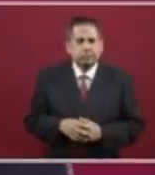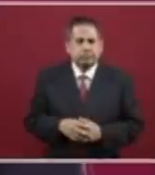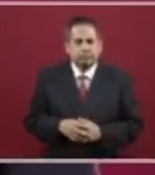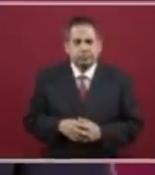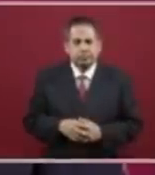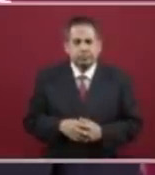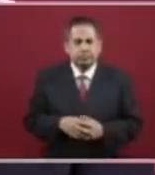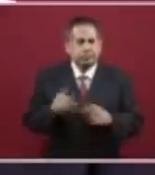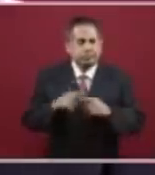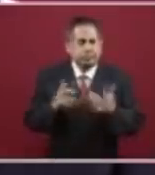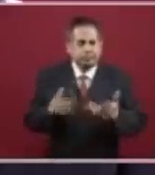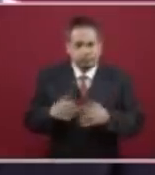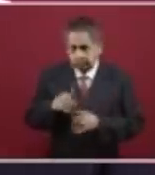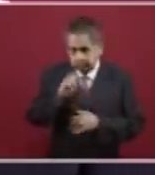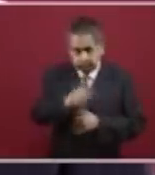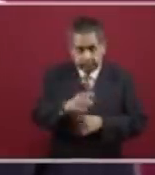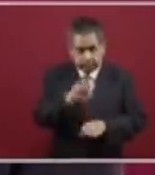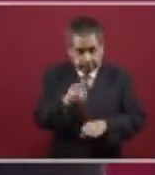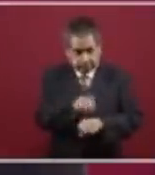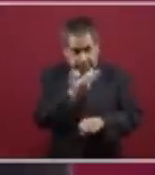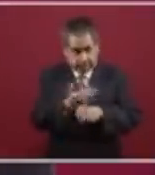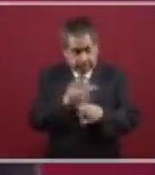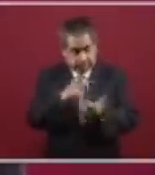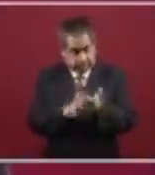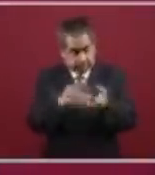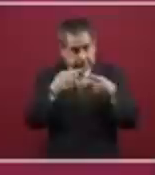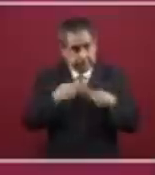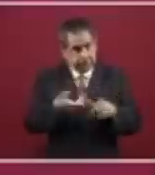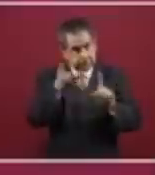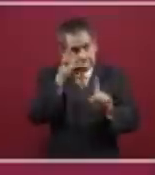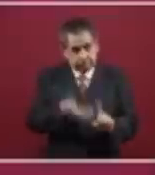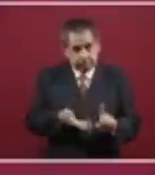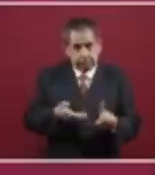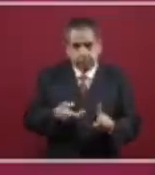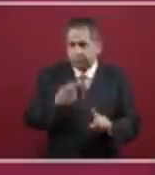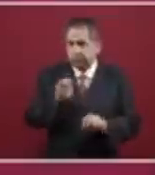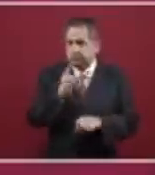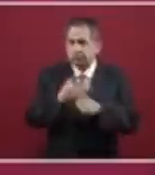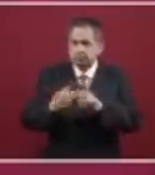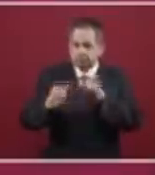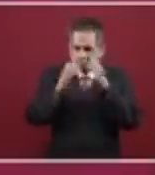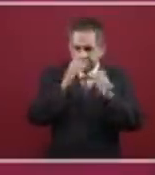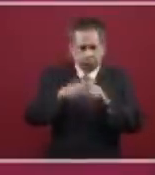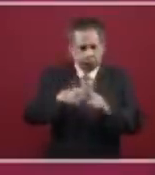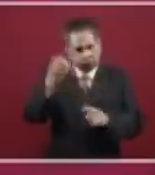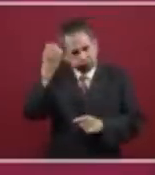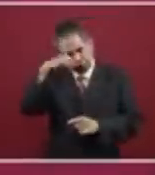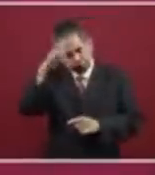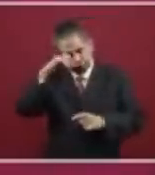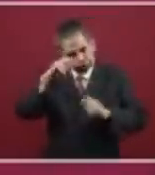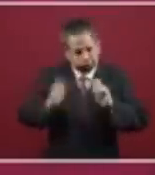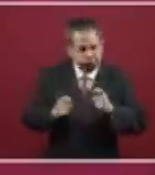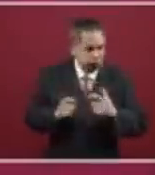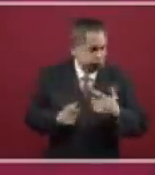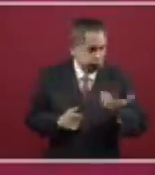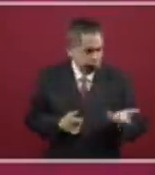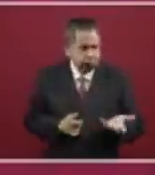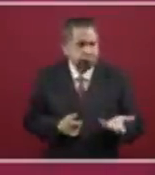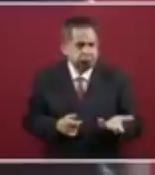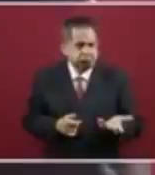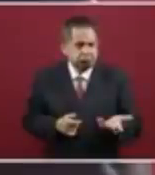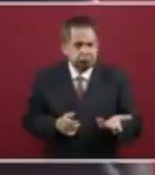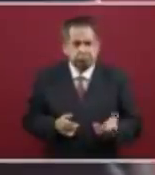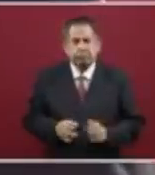¿Qué no? El secretario de Comunicaciones es un experto,